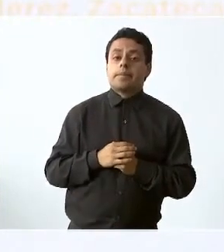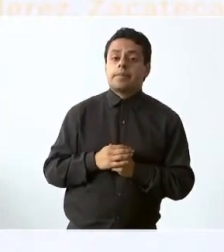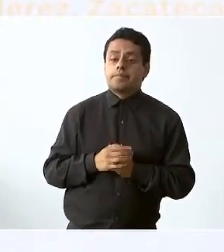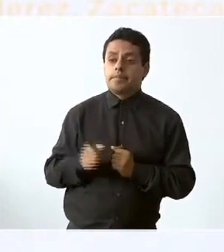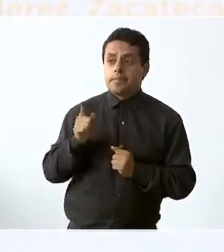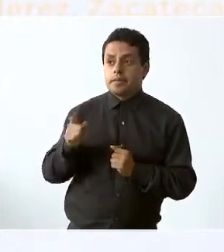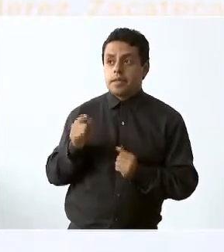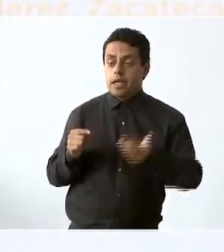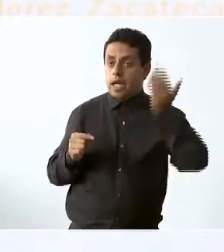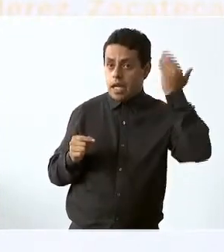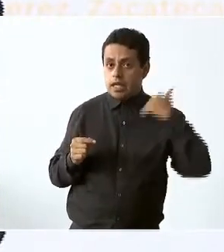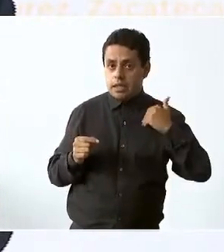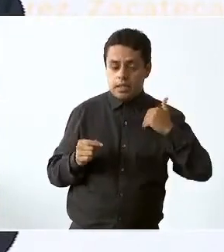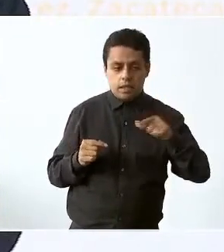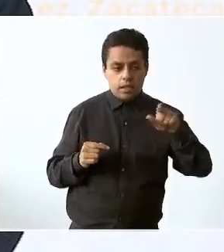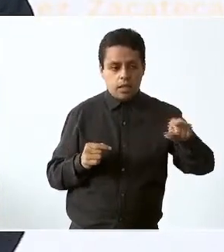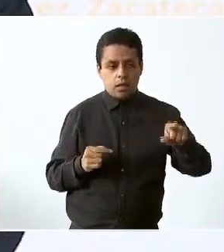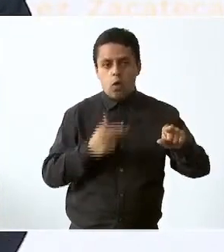del Porfiriato,